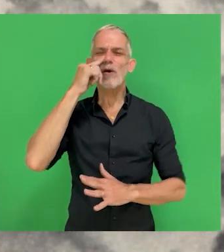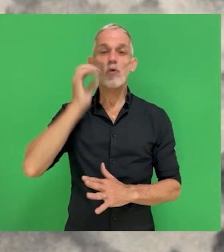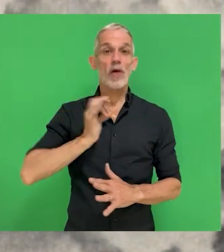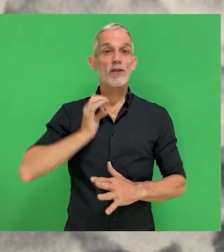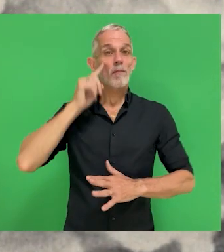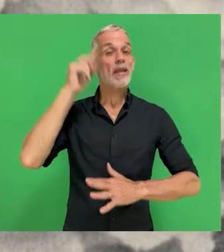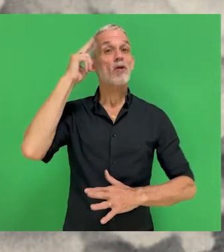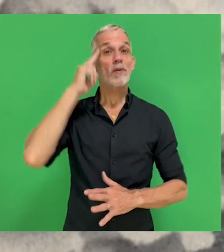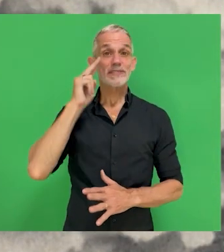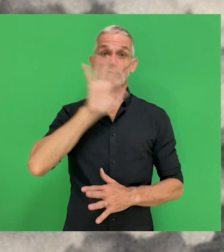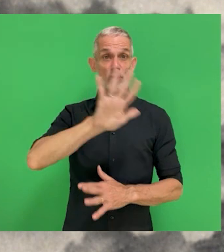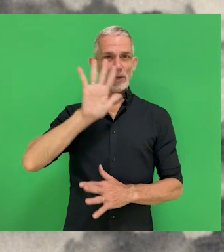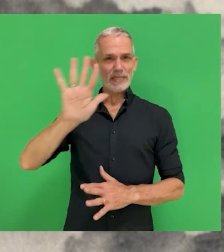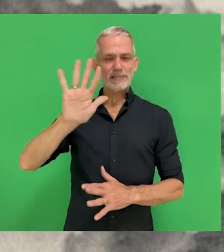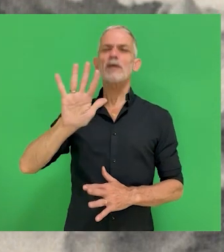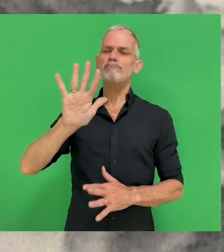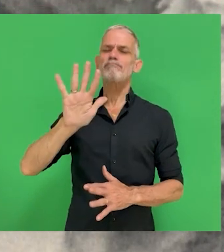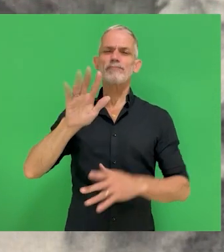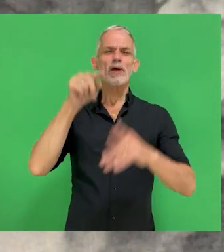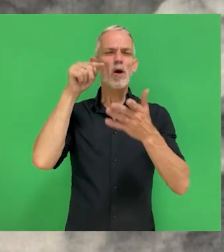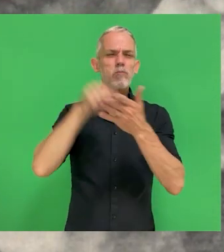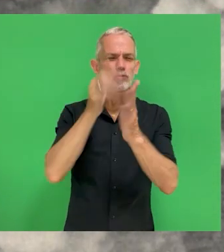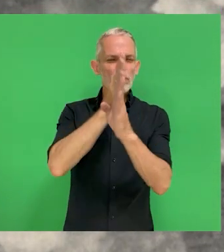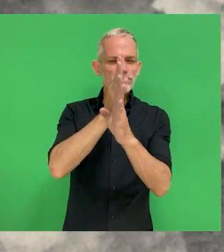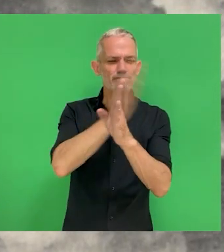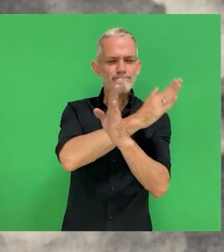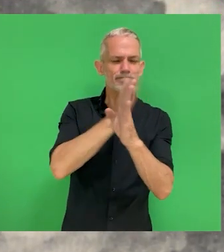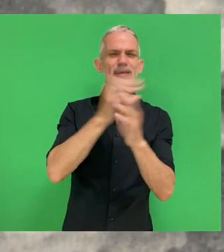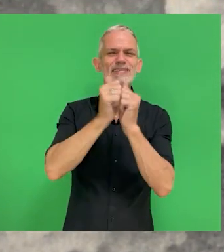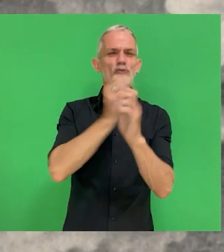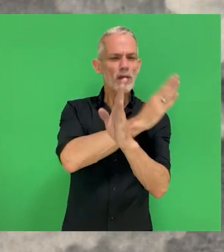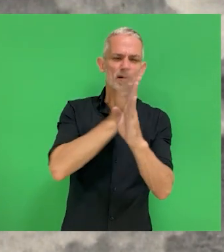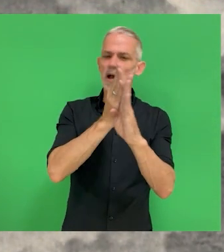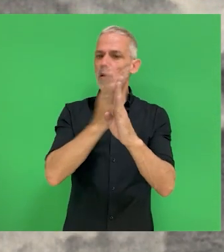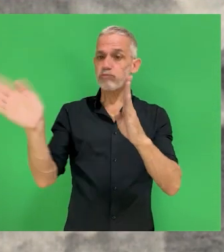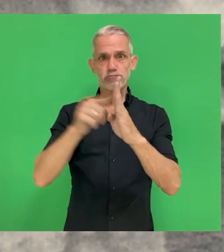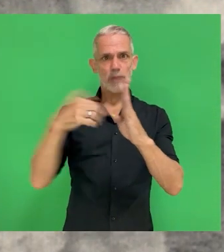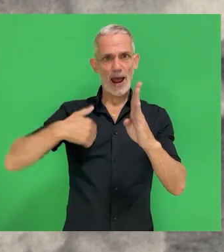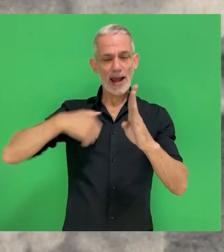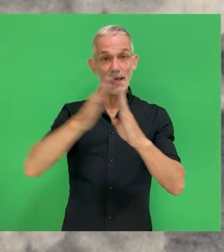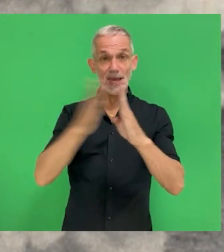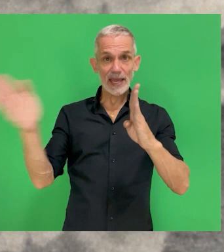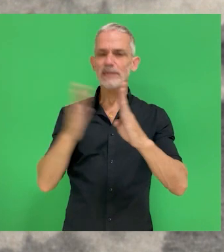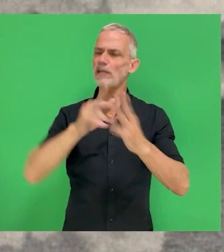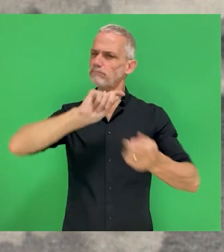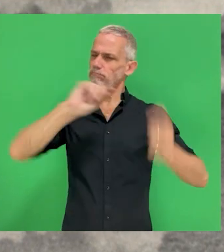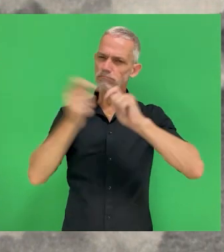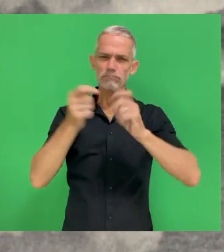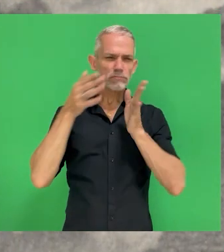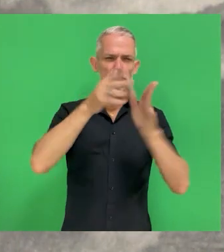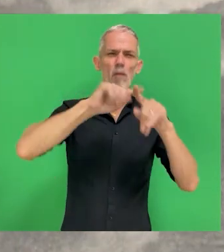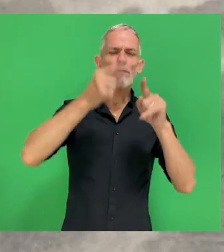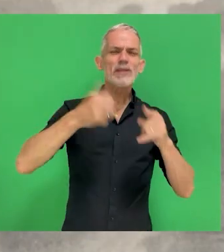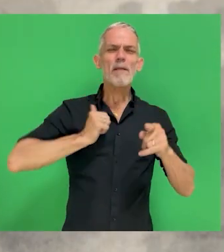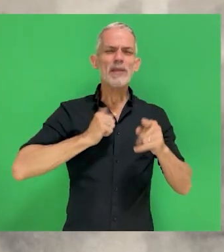de 1955 como el punto en la línea de tiempo a partir del cual nuestro país produjo un viraje en la